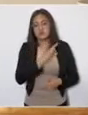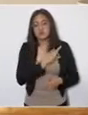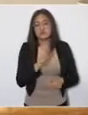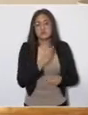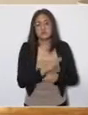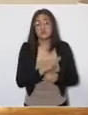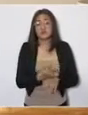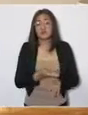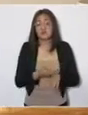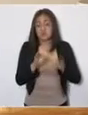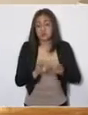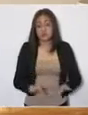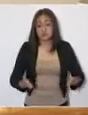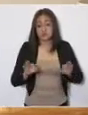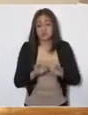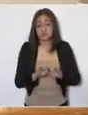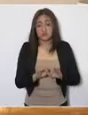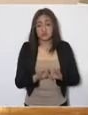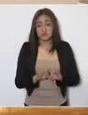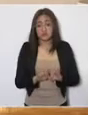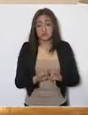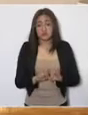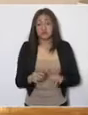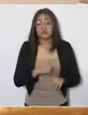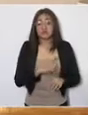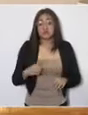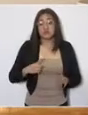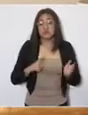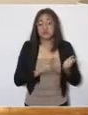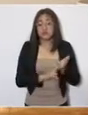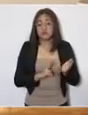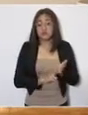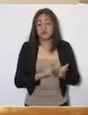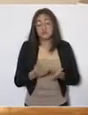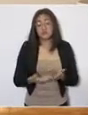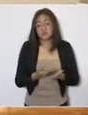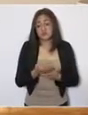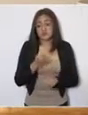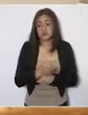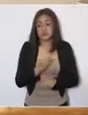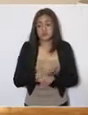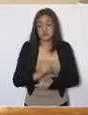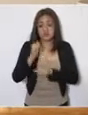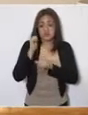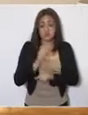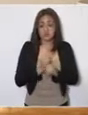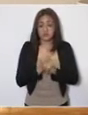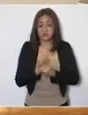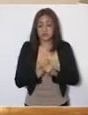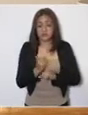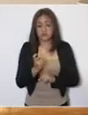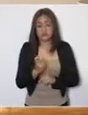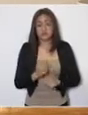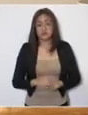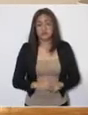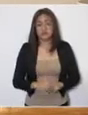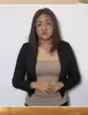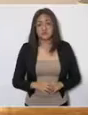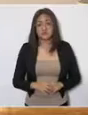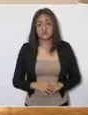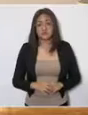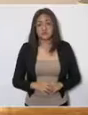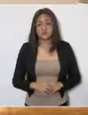datos muy importantes que debe de valorar y tener presente la autoridad de investigadora o sea